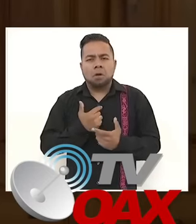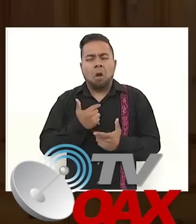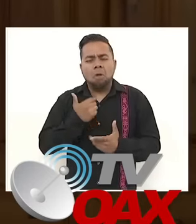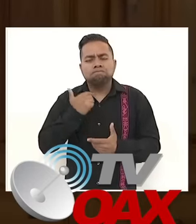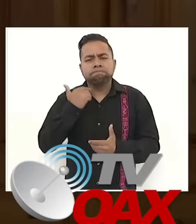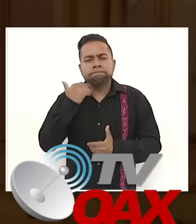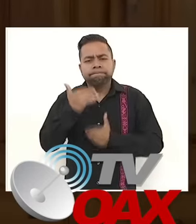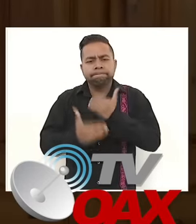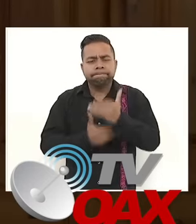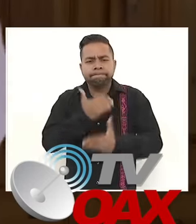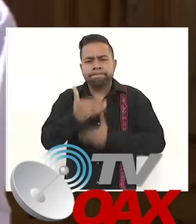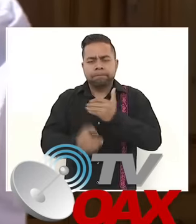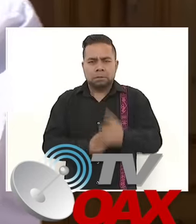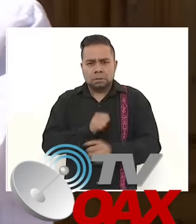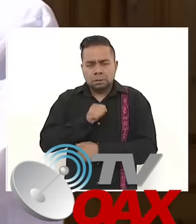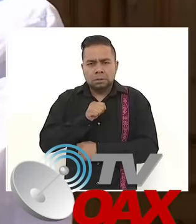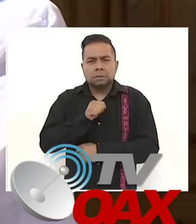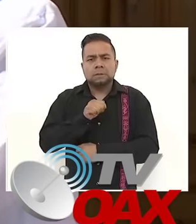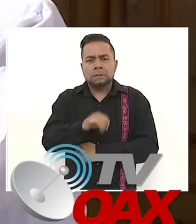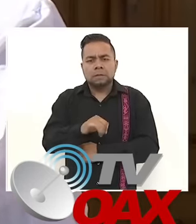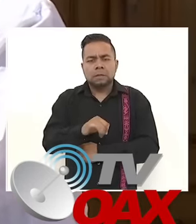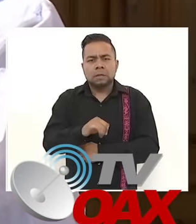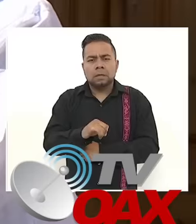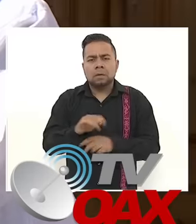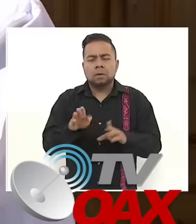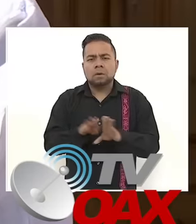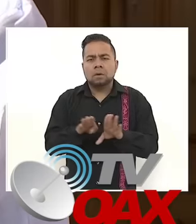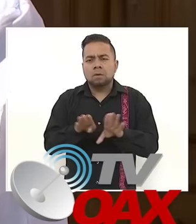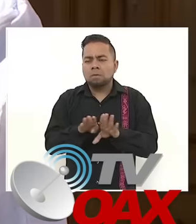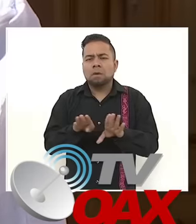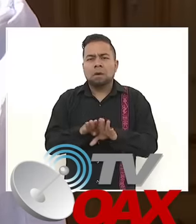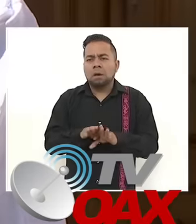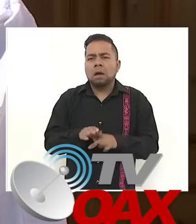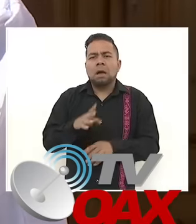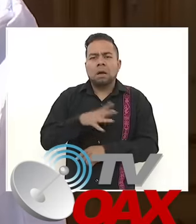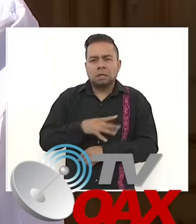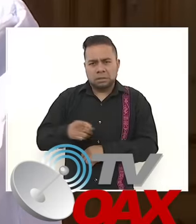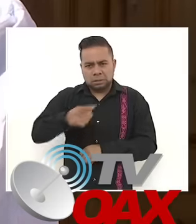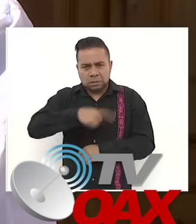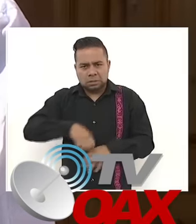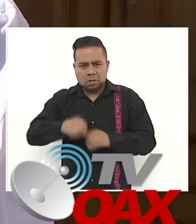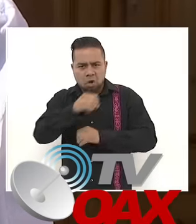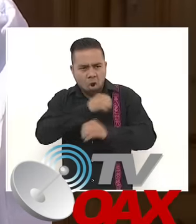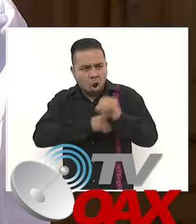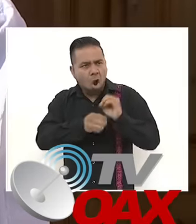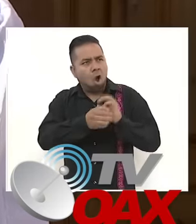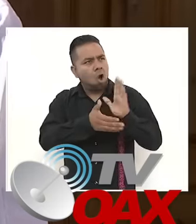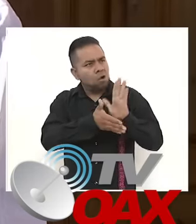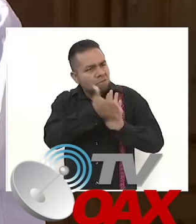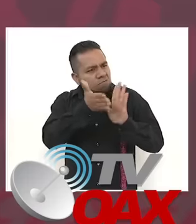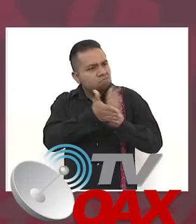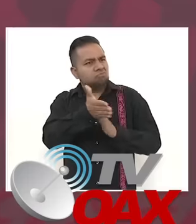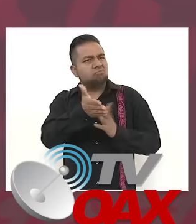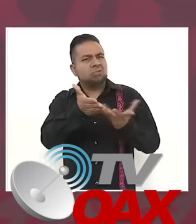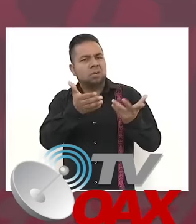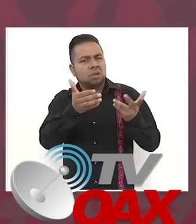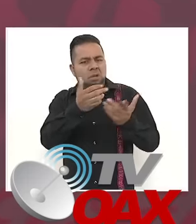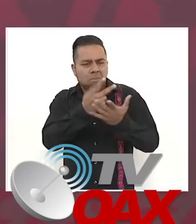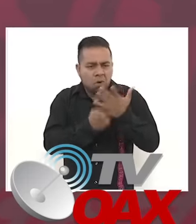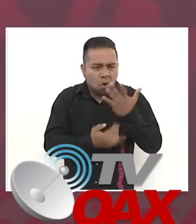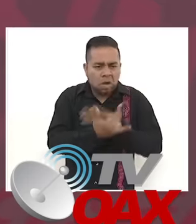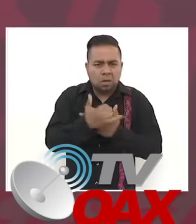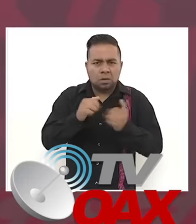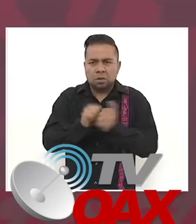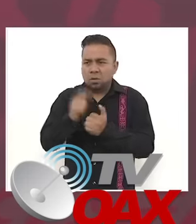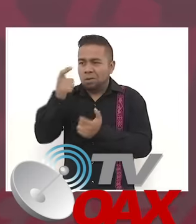adelante, y como todas estas obras se están haciendo con dinero del